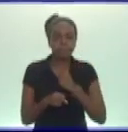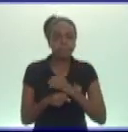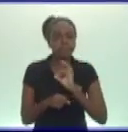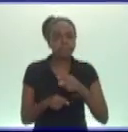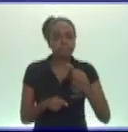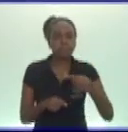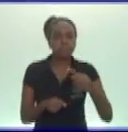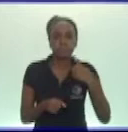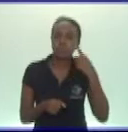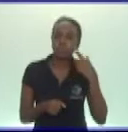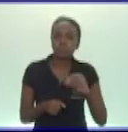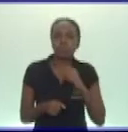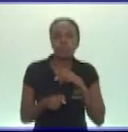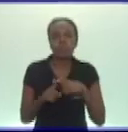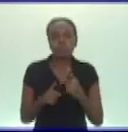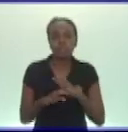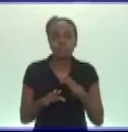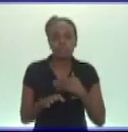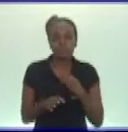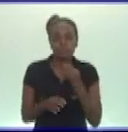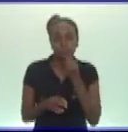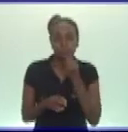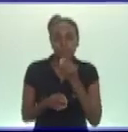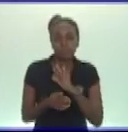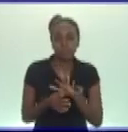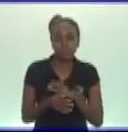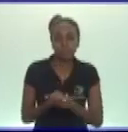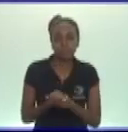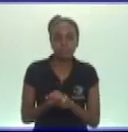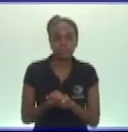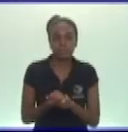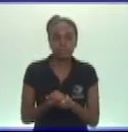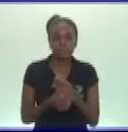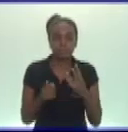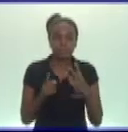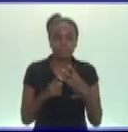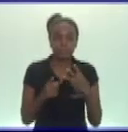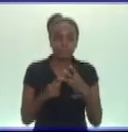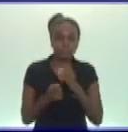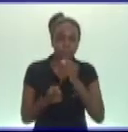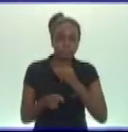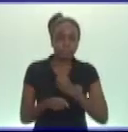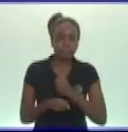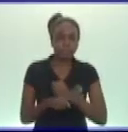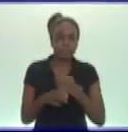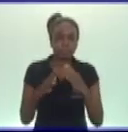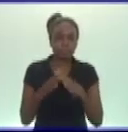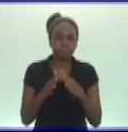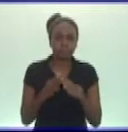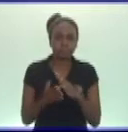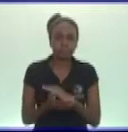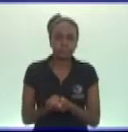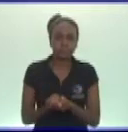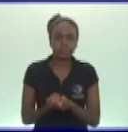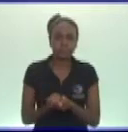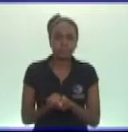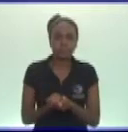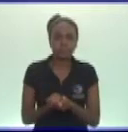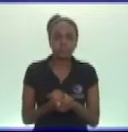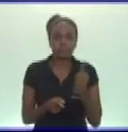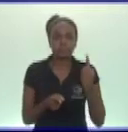que alquilan, es decir, son las personas, 3 de los huéspedes que están alquilados en la casa, y la asistenta, que es quien